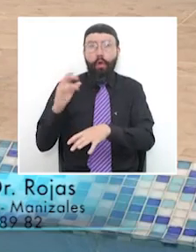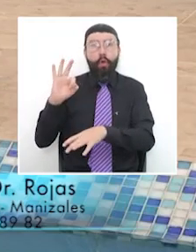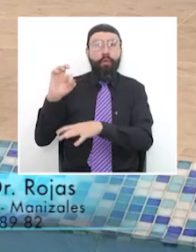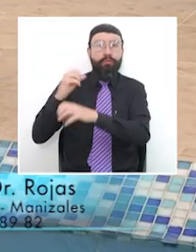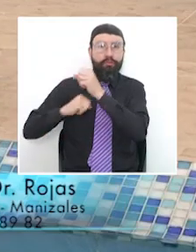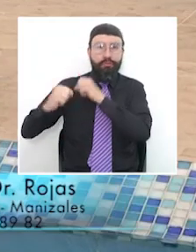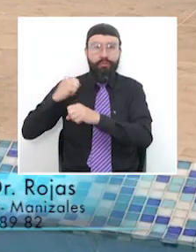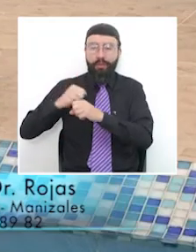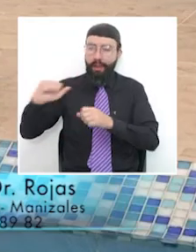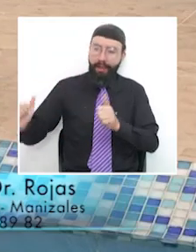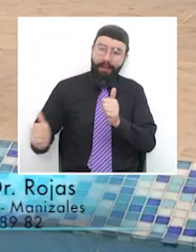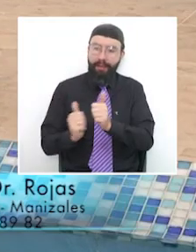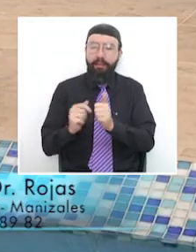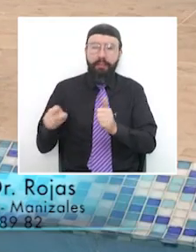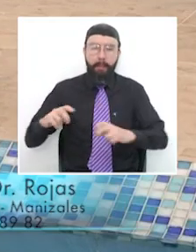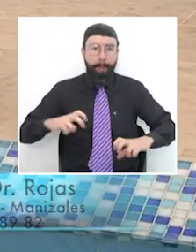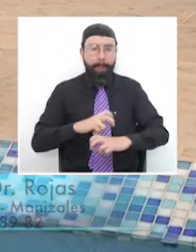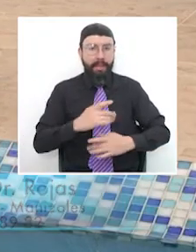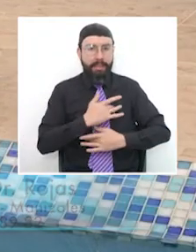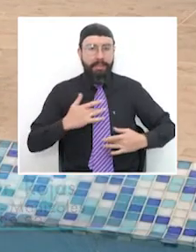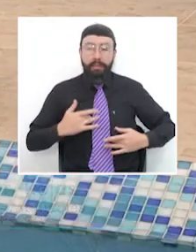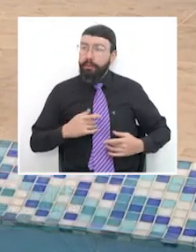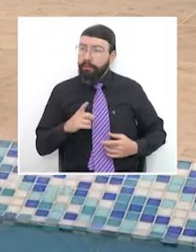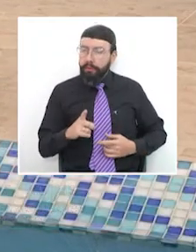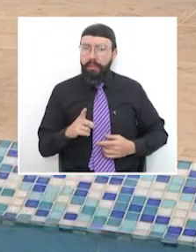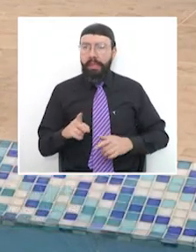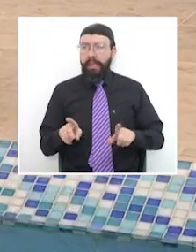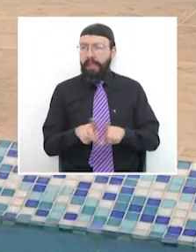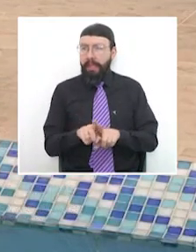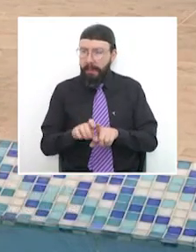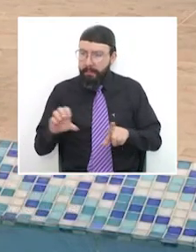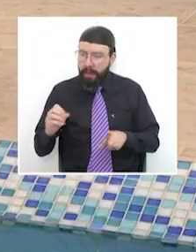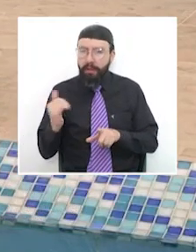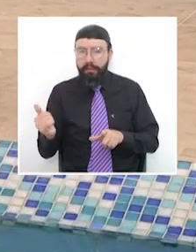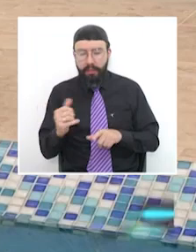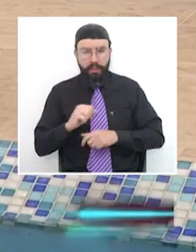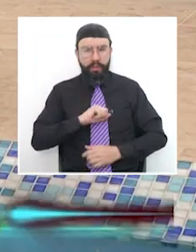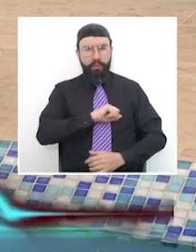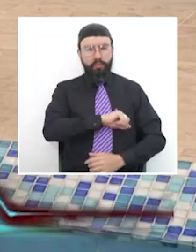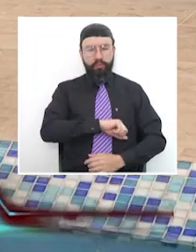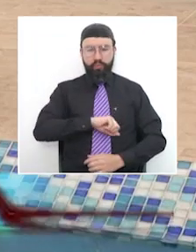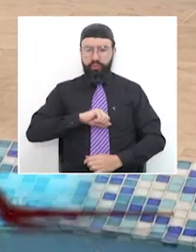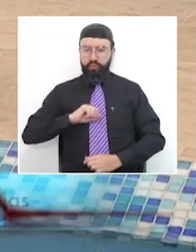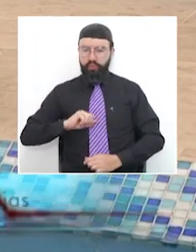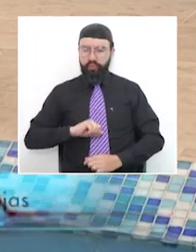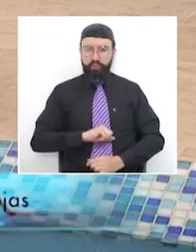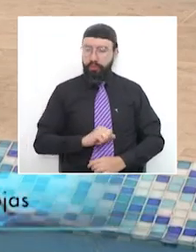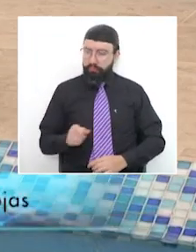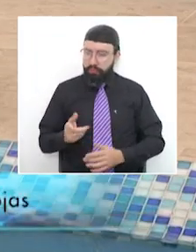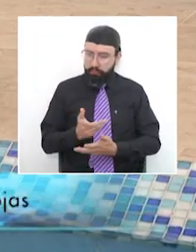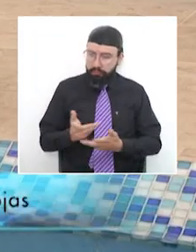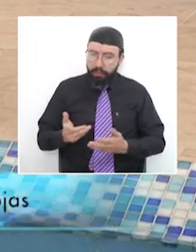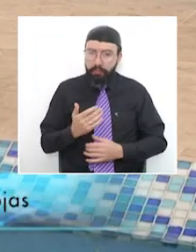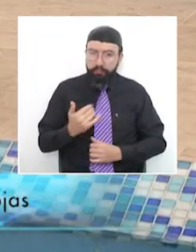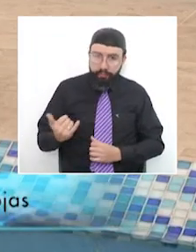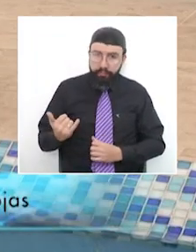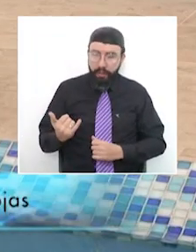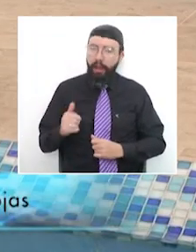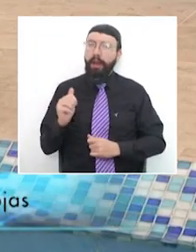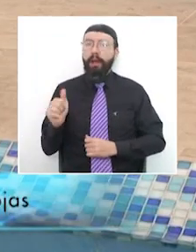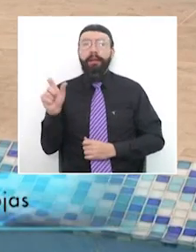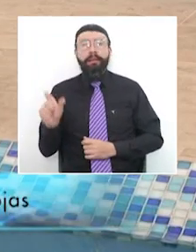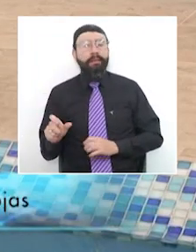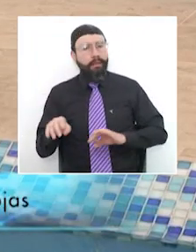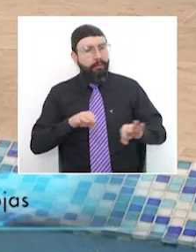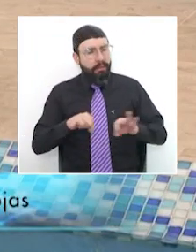salud, y que con su hermano, que son ecografistas y hacen radiología, nos van a explicar ¿Qué